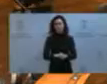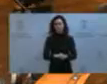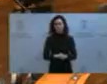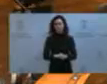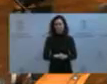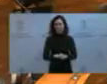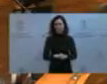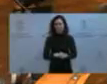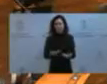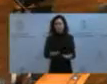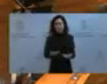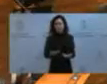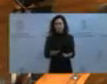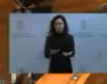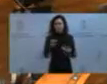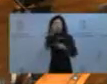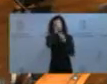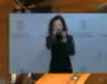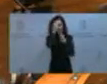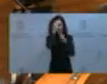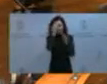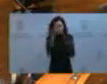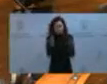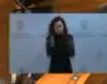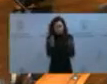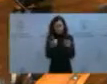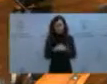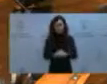ni siquiera se plantean